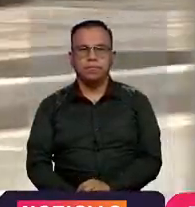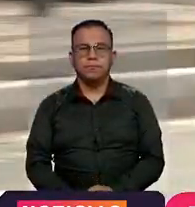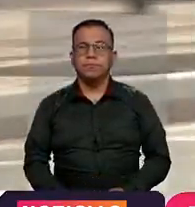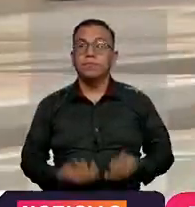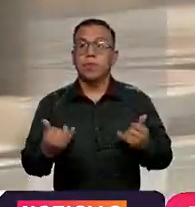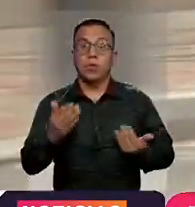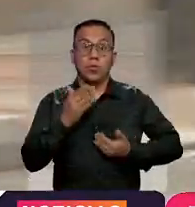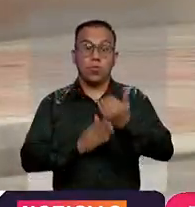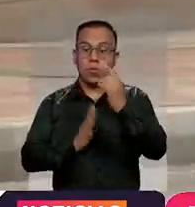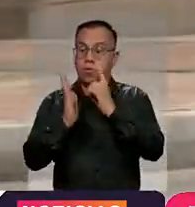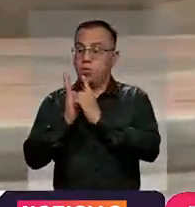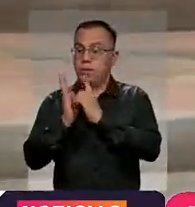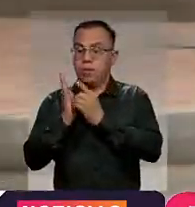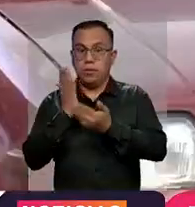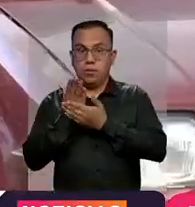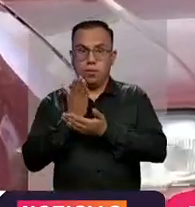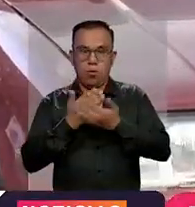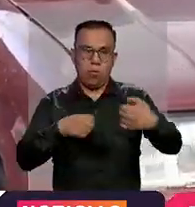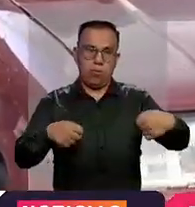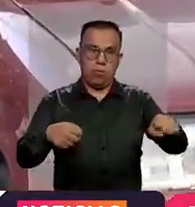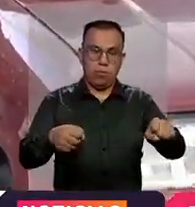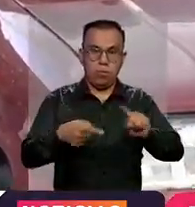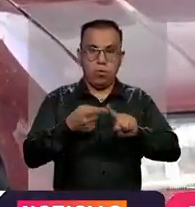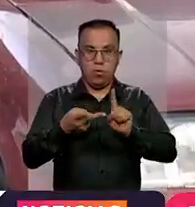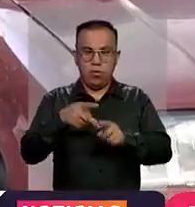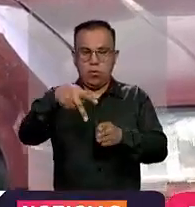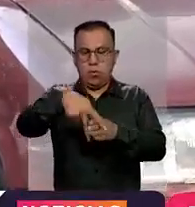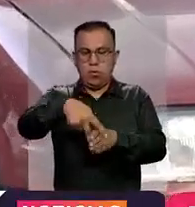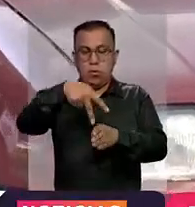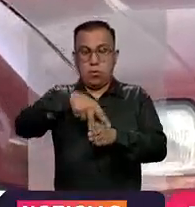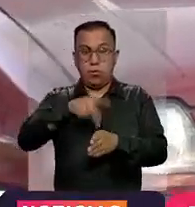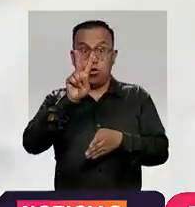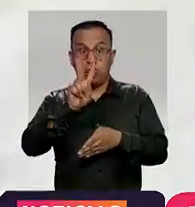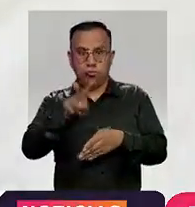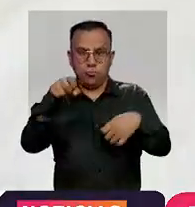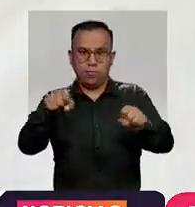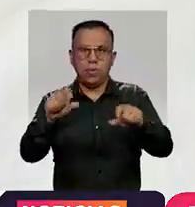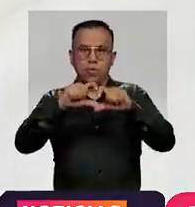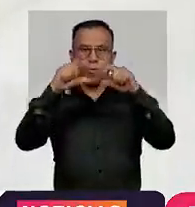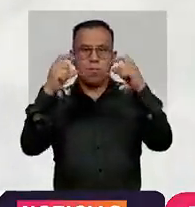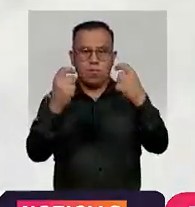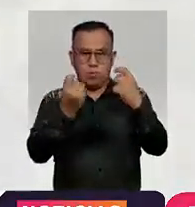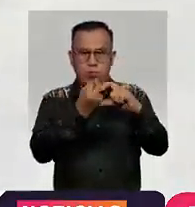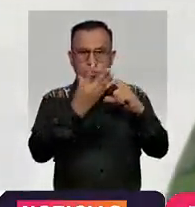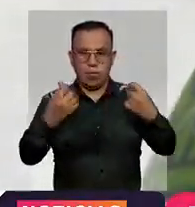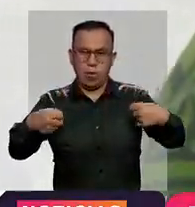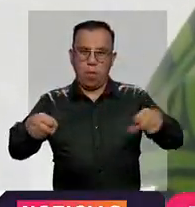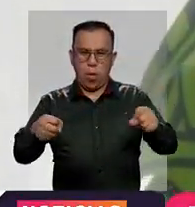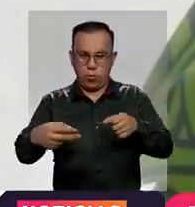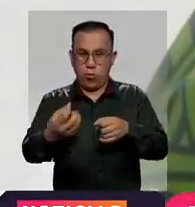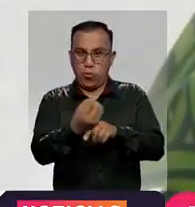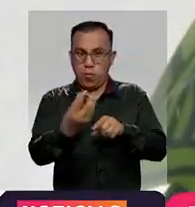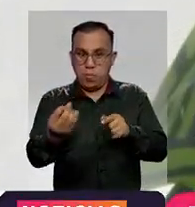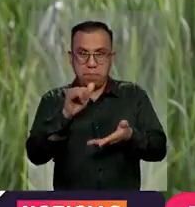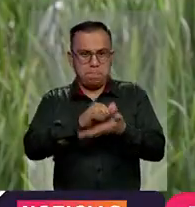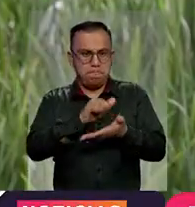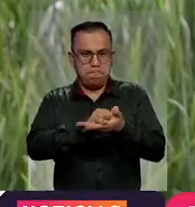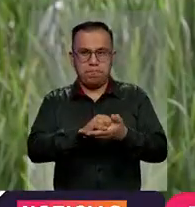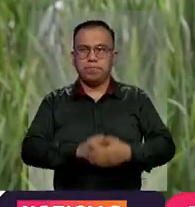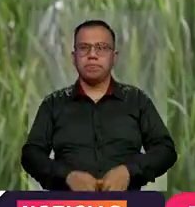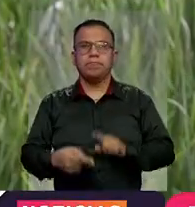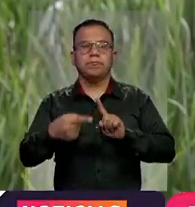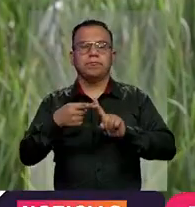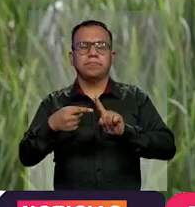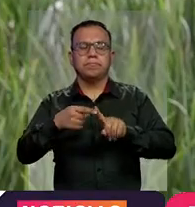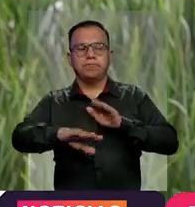El nuevo decreto establece que tanto el conductor como su acompañante deben tener en el casco marcada la placa de la moto donde se movilizan. En primer